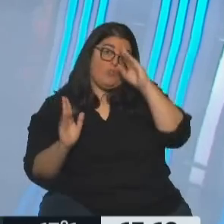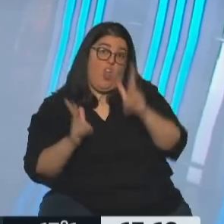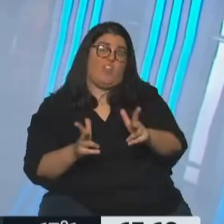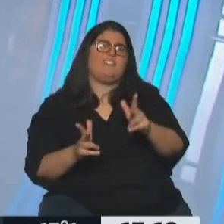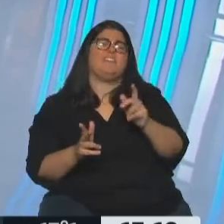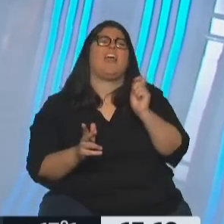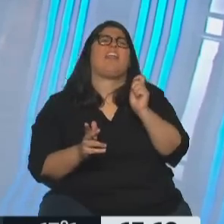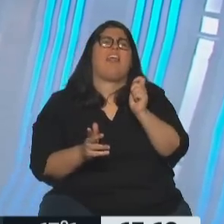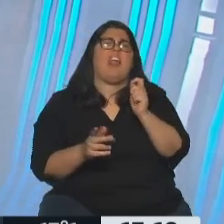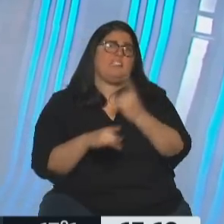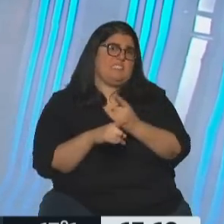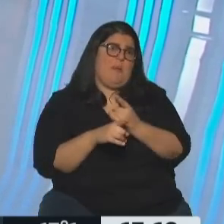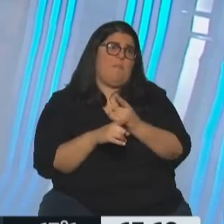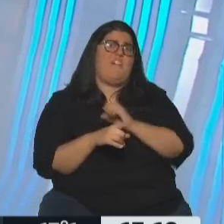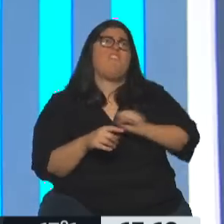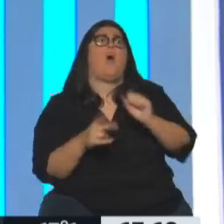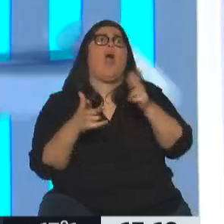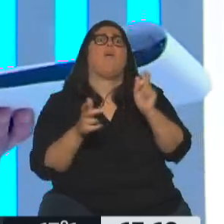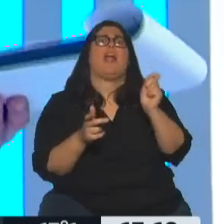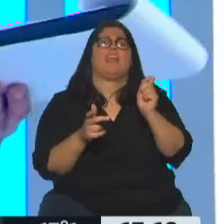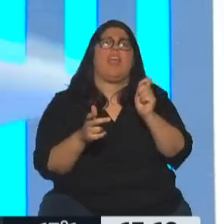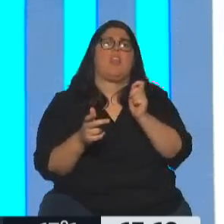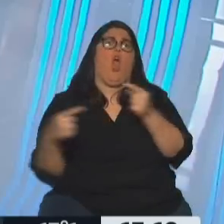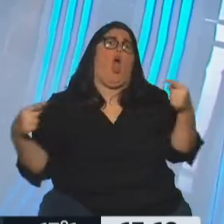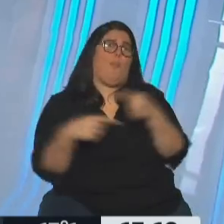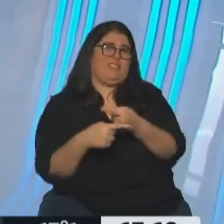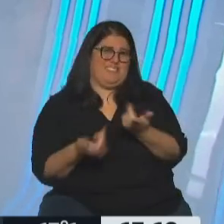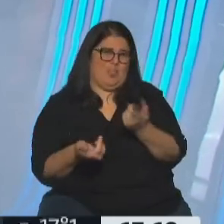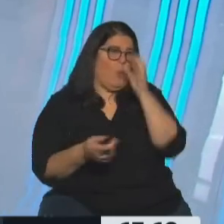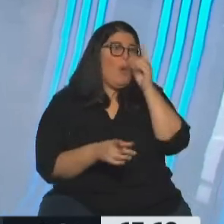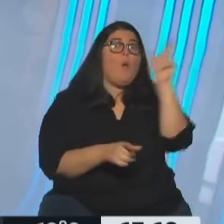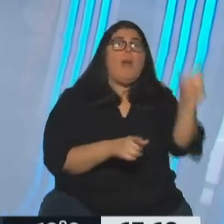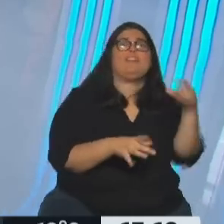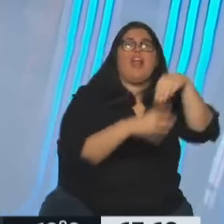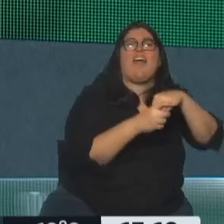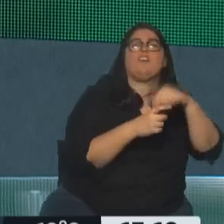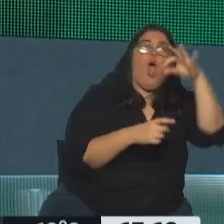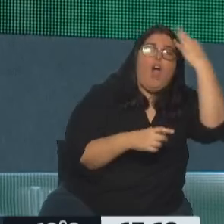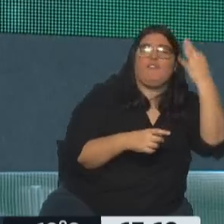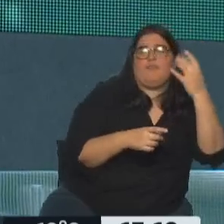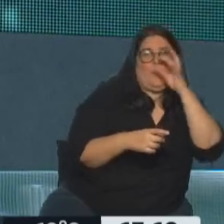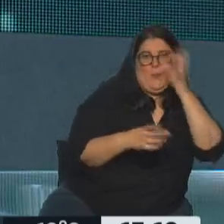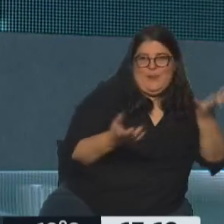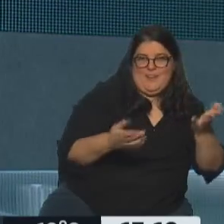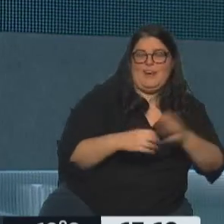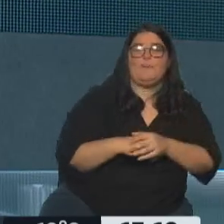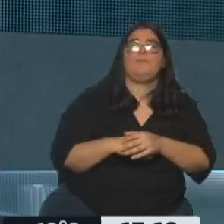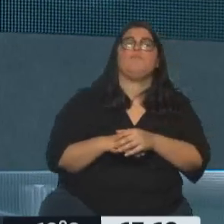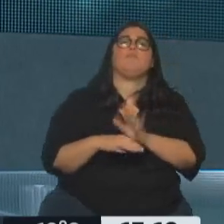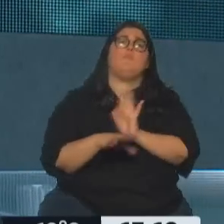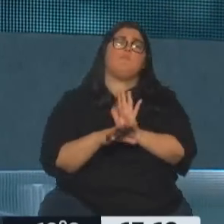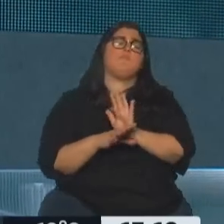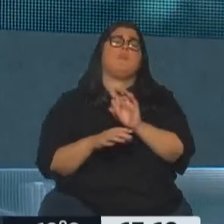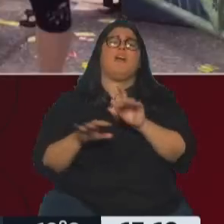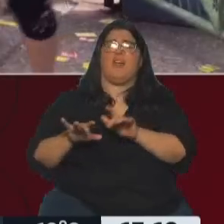lo plantea siempre? La oposición. Claro. Nunca es planteado del oficialismo. Y menos después de haber ganado pero claro, él mismo, como con este sistema, recordemos las urnas electrónicas